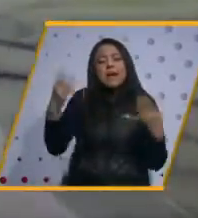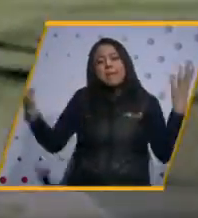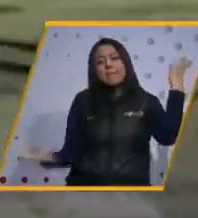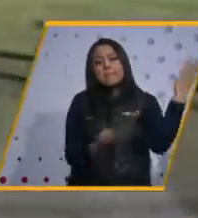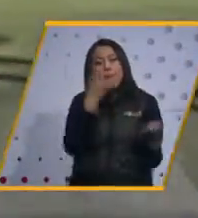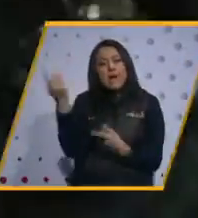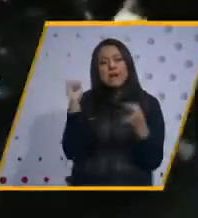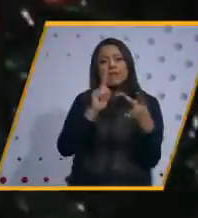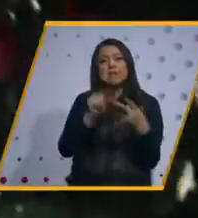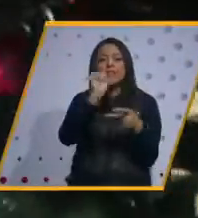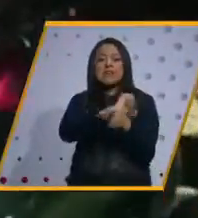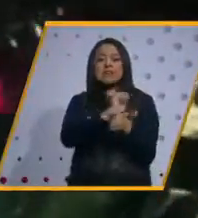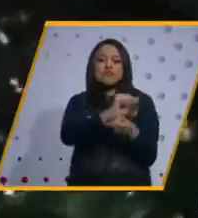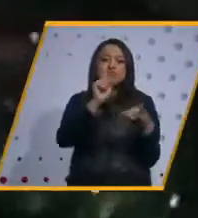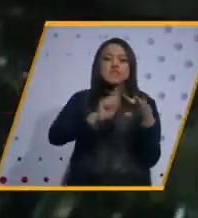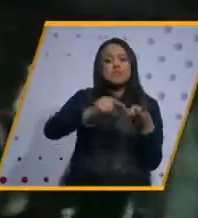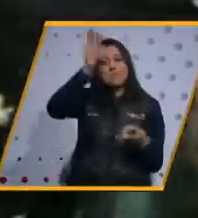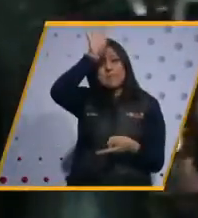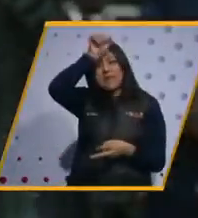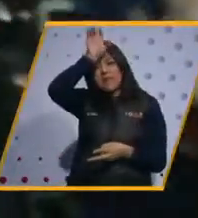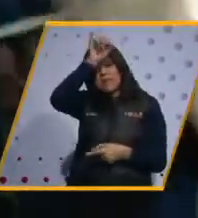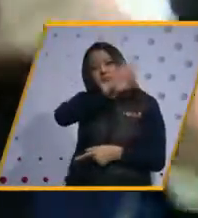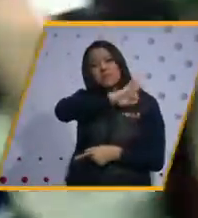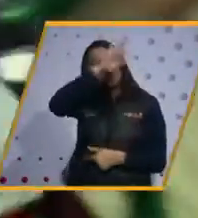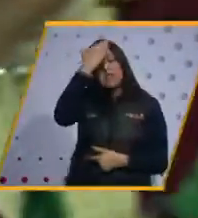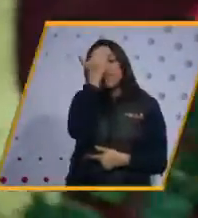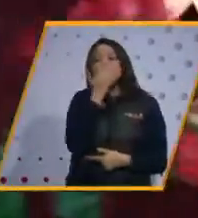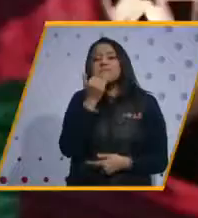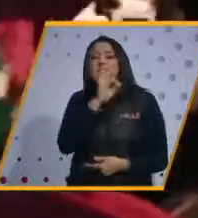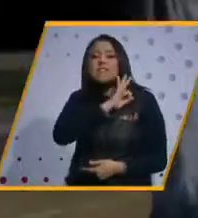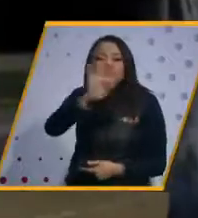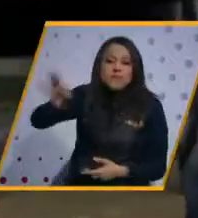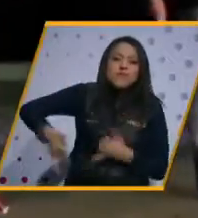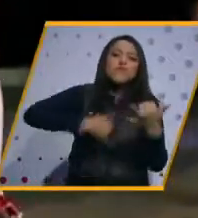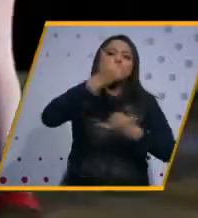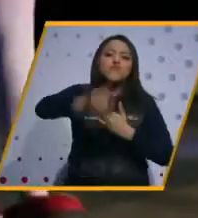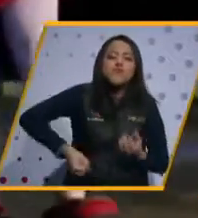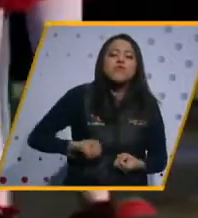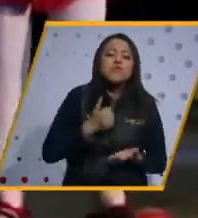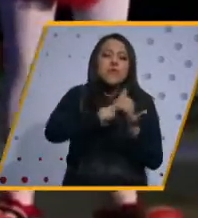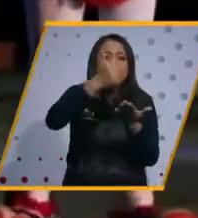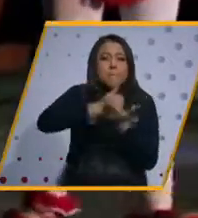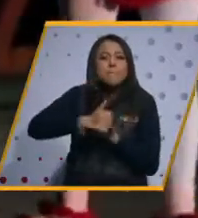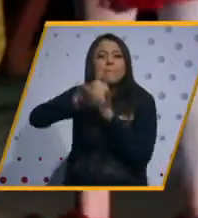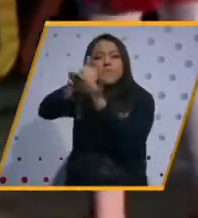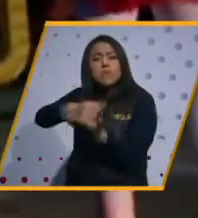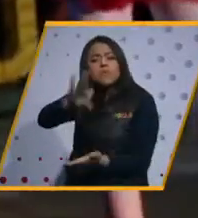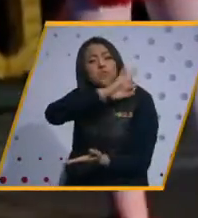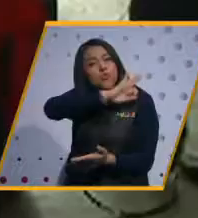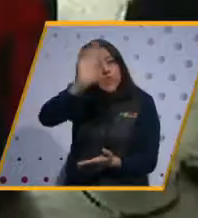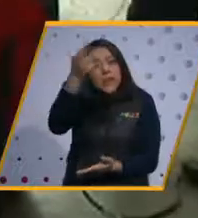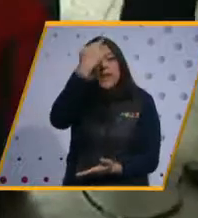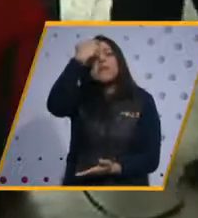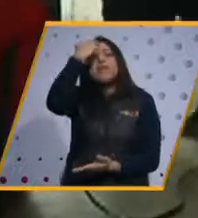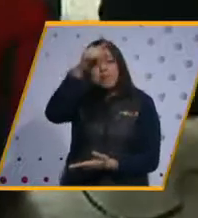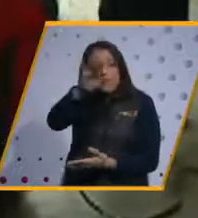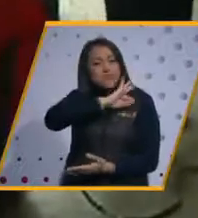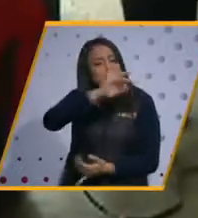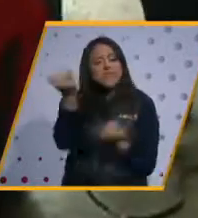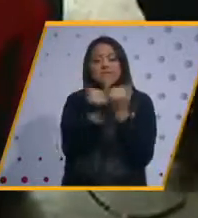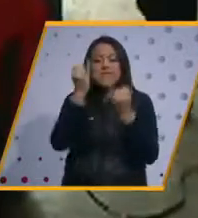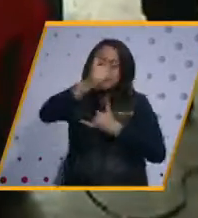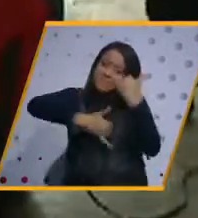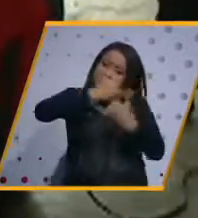bailarines, actores, payasos que brindaron todo su talento para apoyar al juguetón. Recuerda que tú también puedes ser parte de esta gran campaña donando un juguete